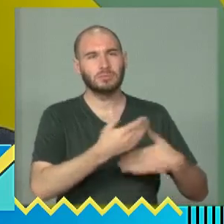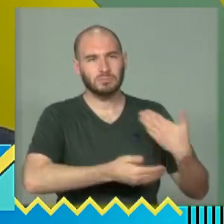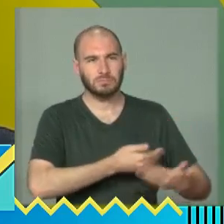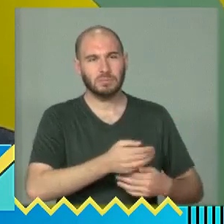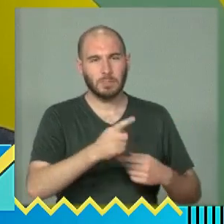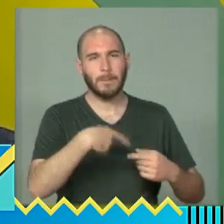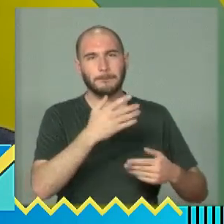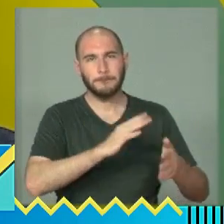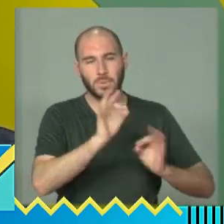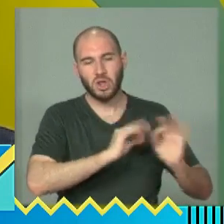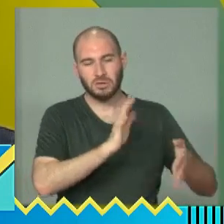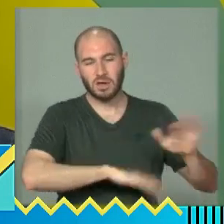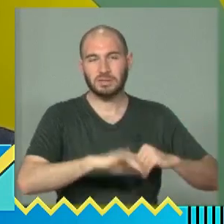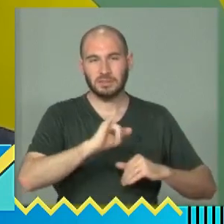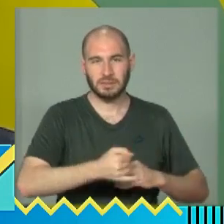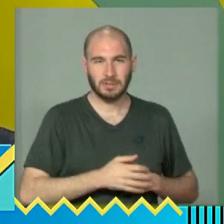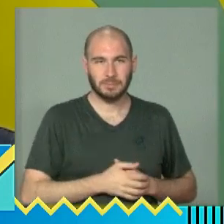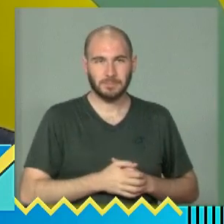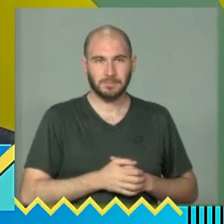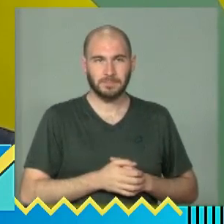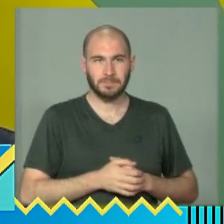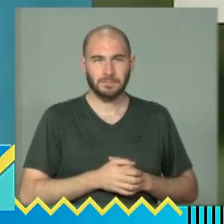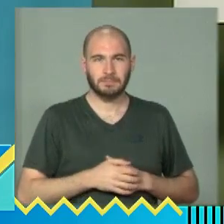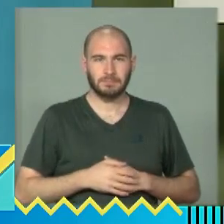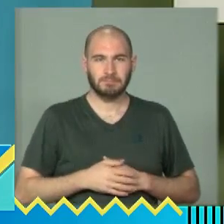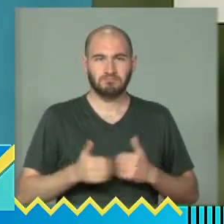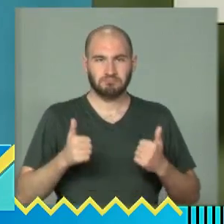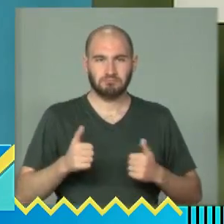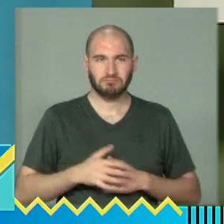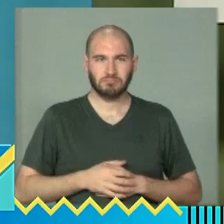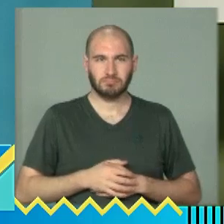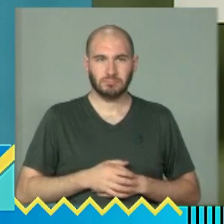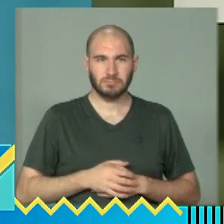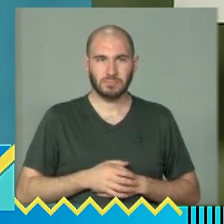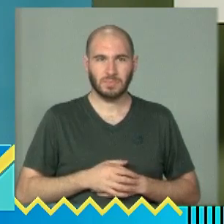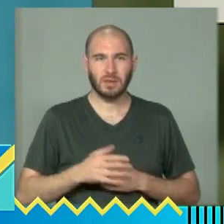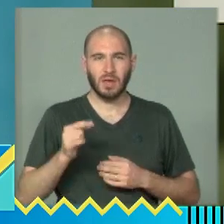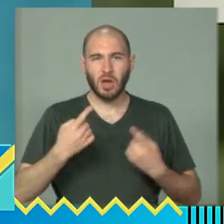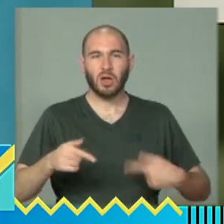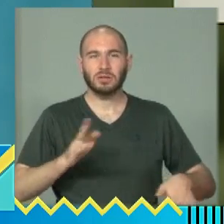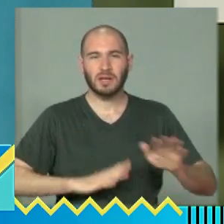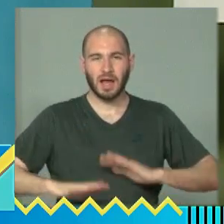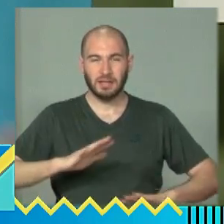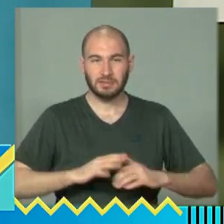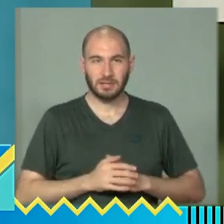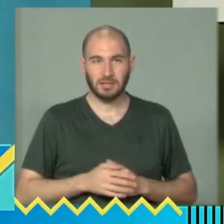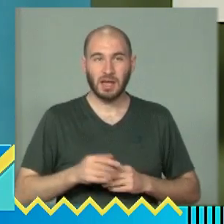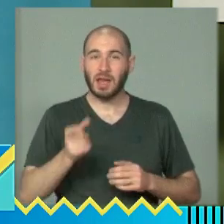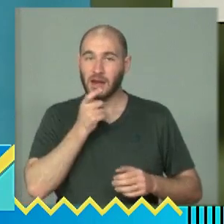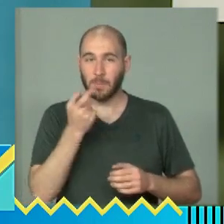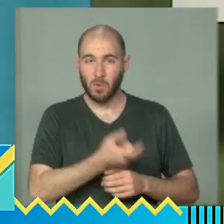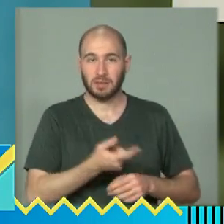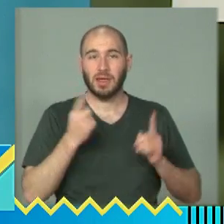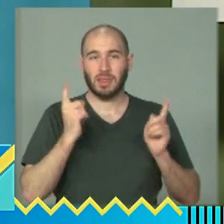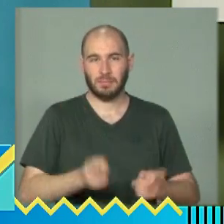adelante los proyectos que los chicos desarrollan. Qué bueno que se hagan estas cosas y ver la respuesta, ¿no?